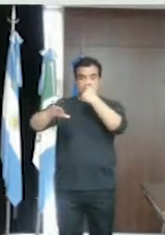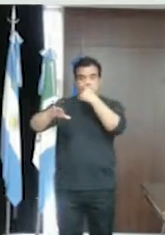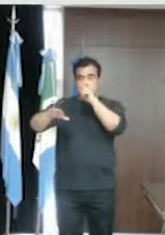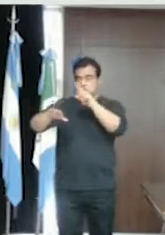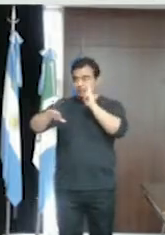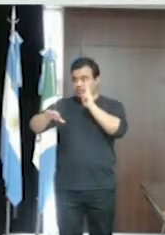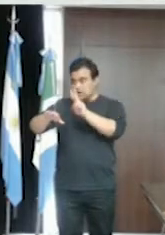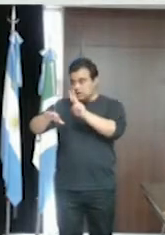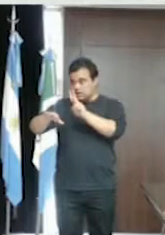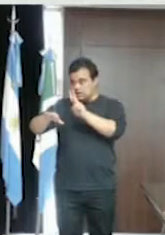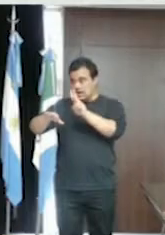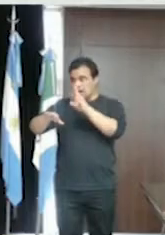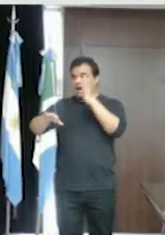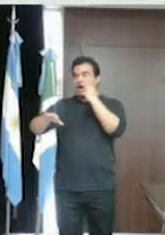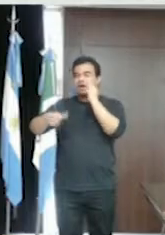es la propuesta.